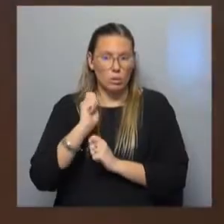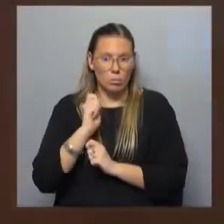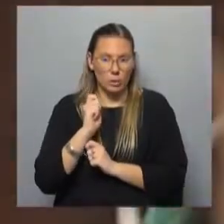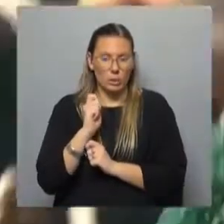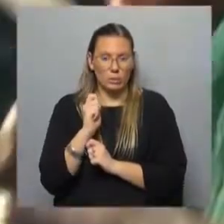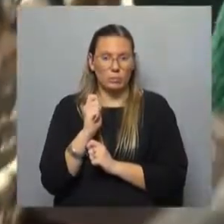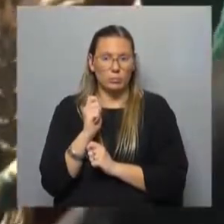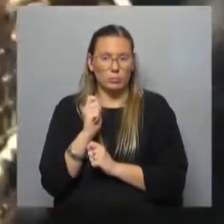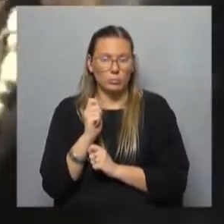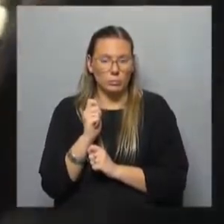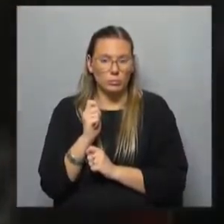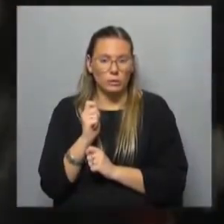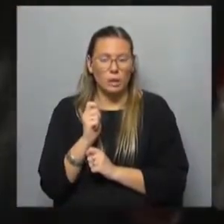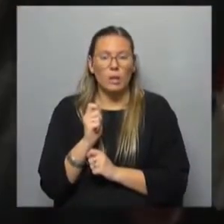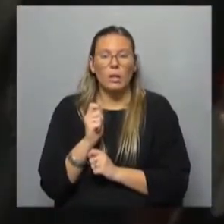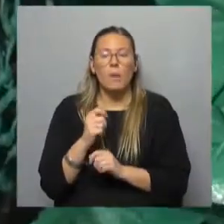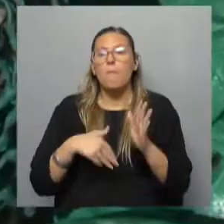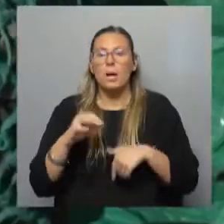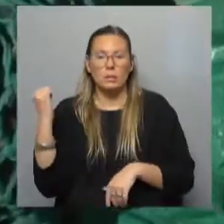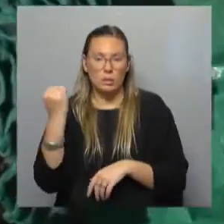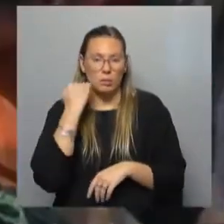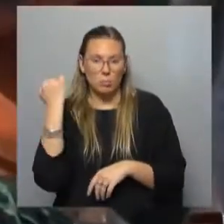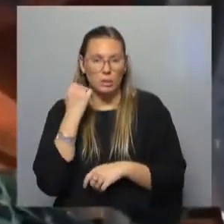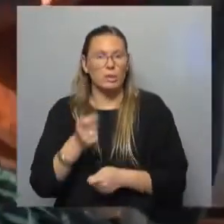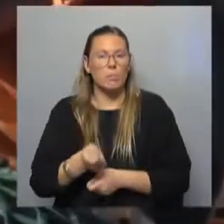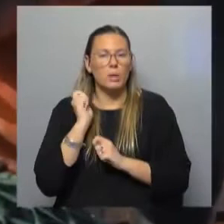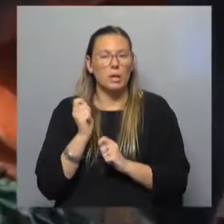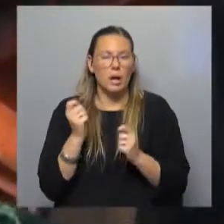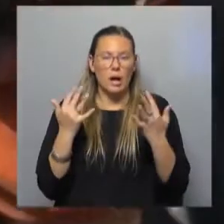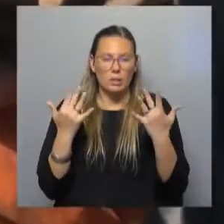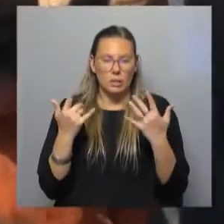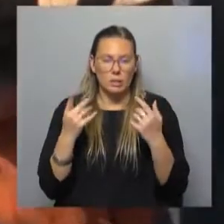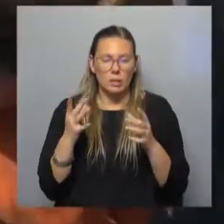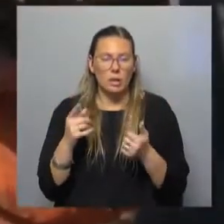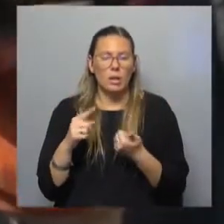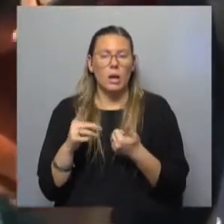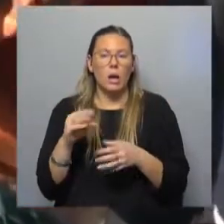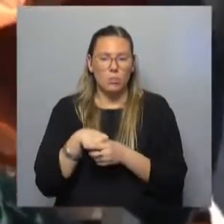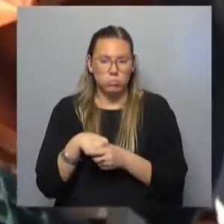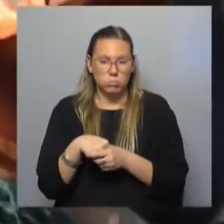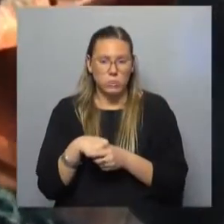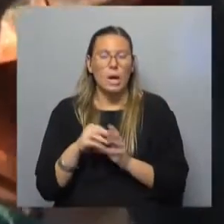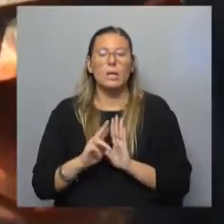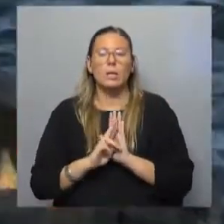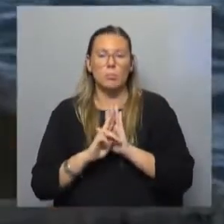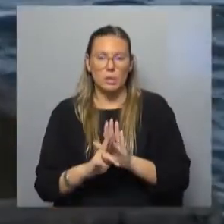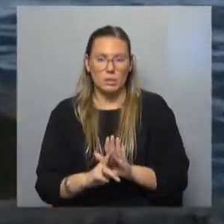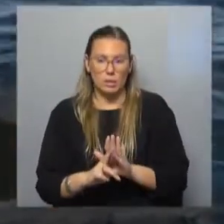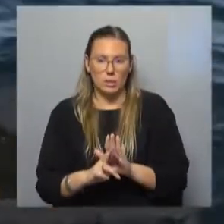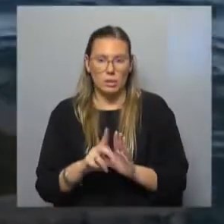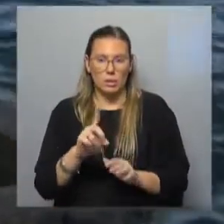de las pesquerías más importantes de pesca artesanal están compuestos por representantes de la